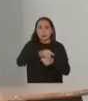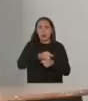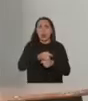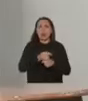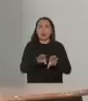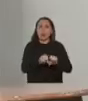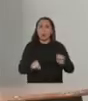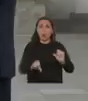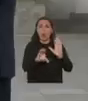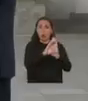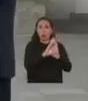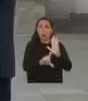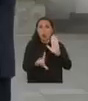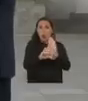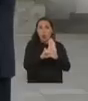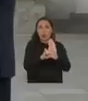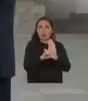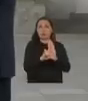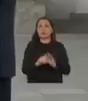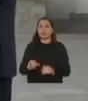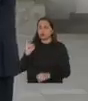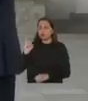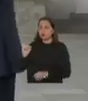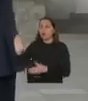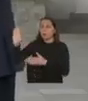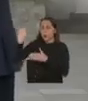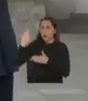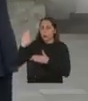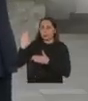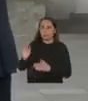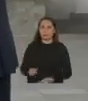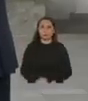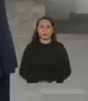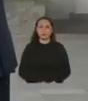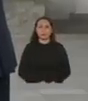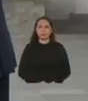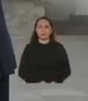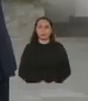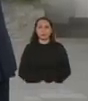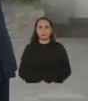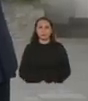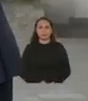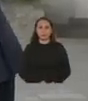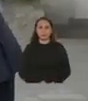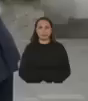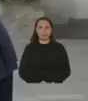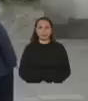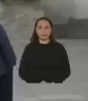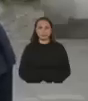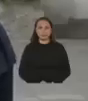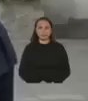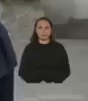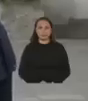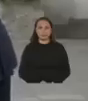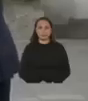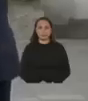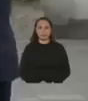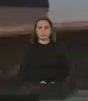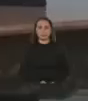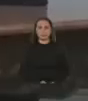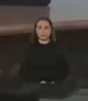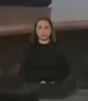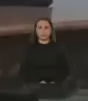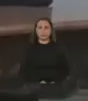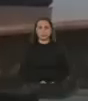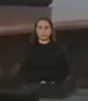opinión. Dele. Sí, senador. Una modesta opinión. Esto, los que somos futboleros, lo que nos gusta mucho es fútbol. La Unión Española, a mí todavía, Fidel. De